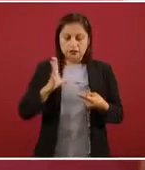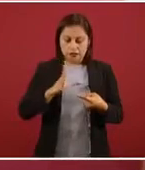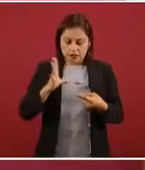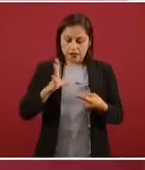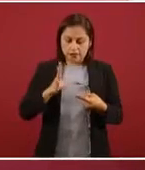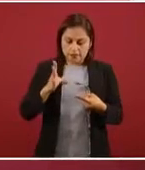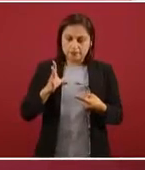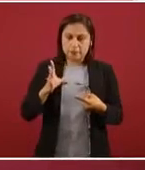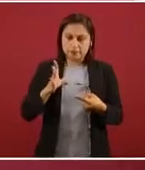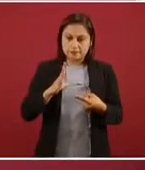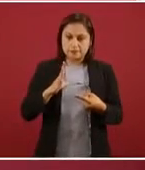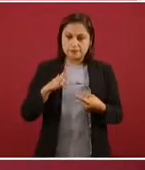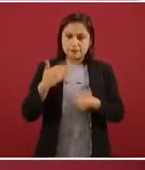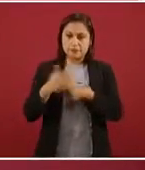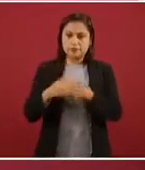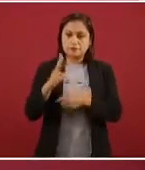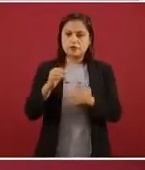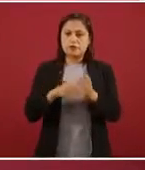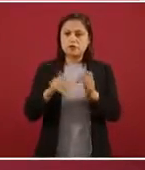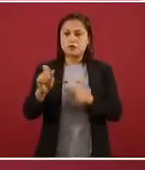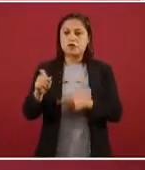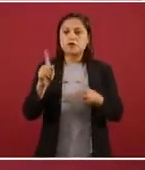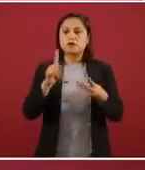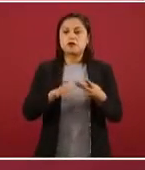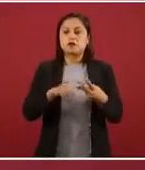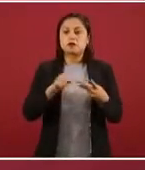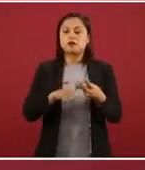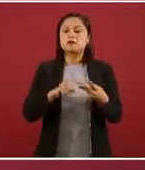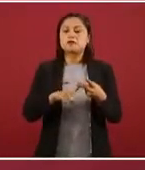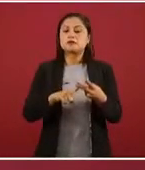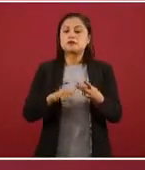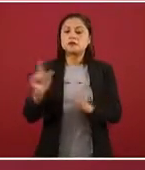plan. Presupuesto para el Poder Judicial,